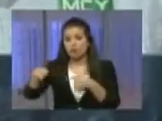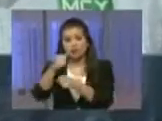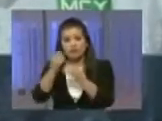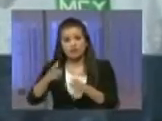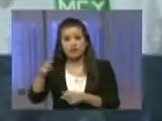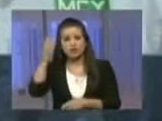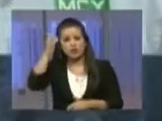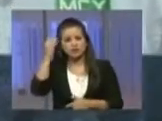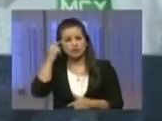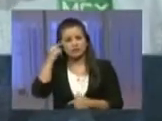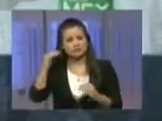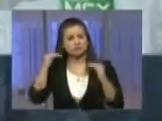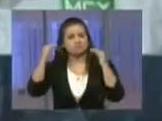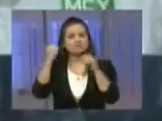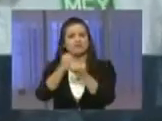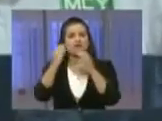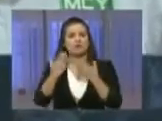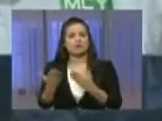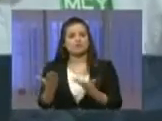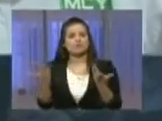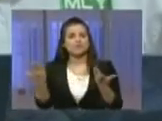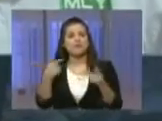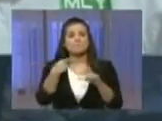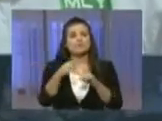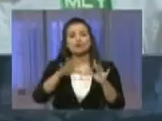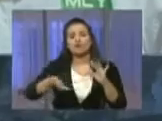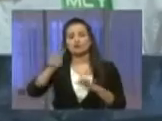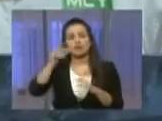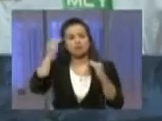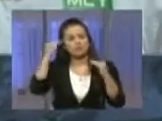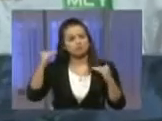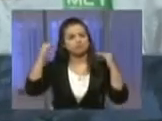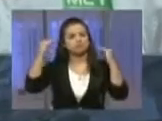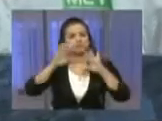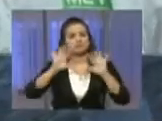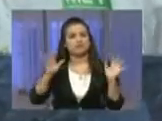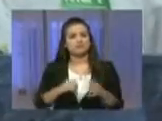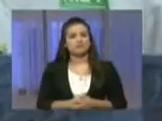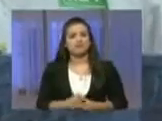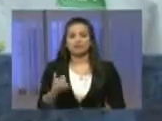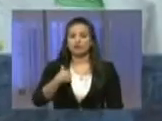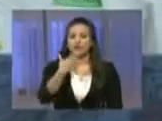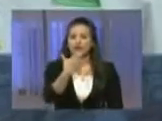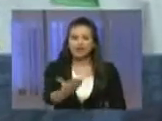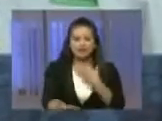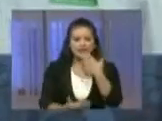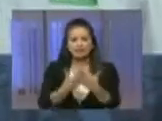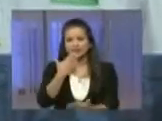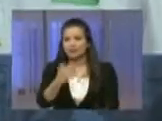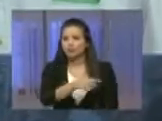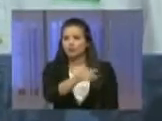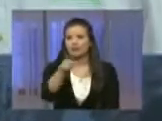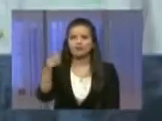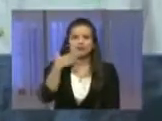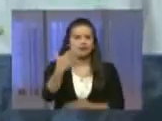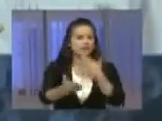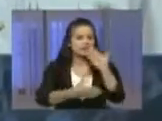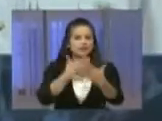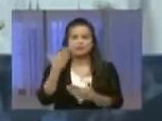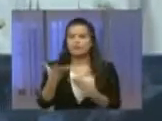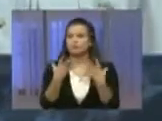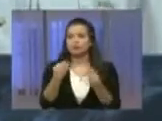Estado aragua y del país entero Yo quiero desde aquí seguir Agradeciendo tanta conciencia tanto esfuerzo y